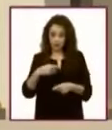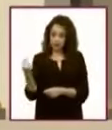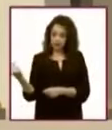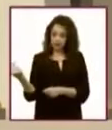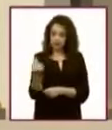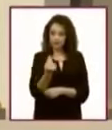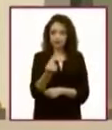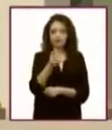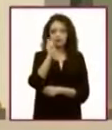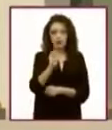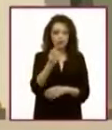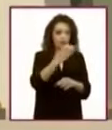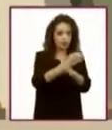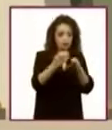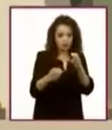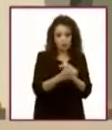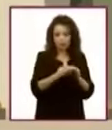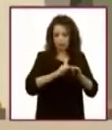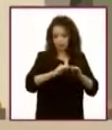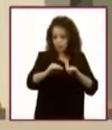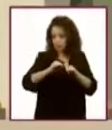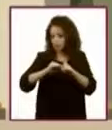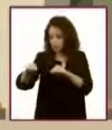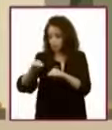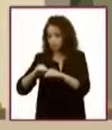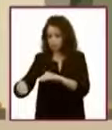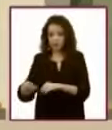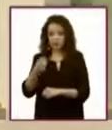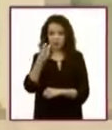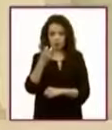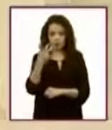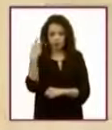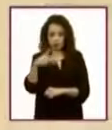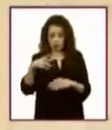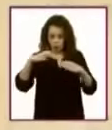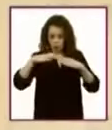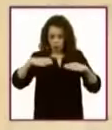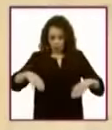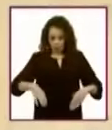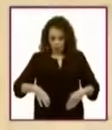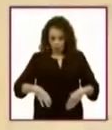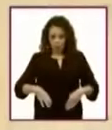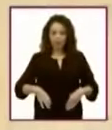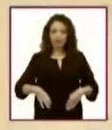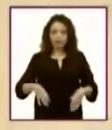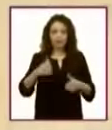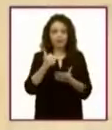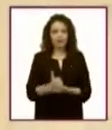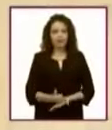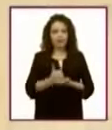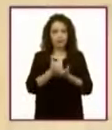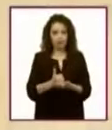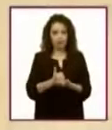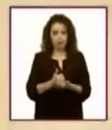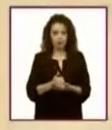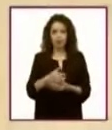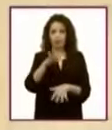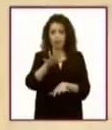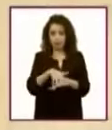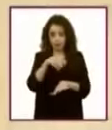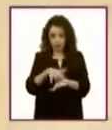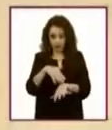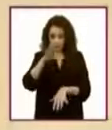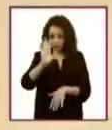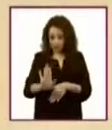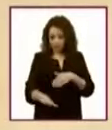de medir cosas, por lo que recurrió a su cuerpo para hacerlo. Con la longitud de sus pasos, medía